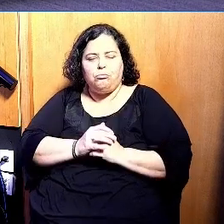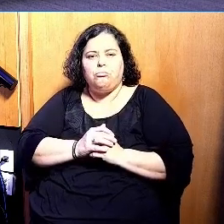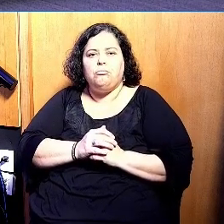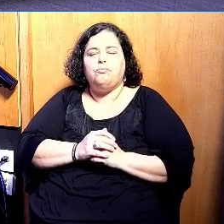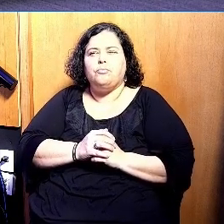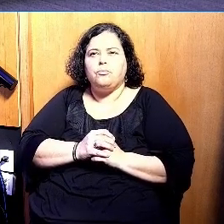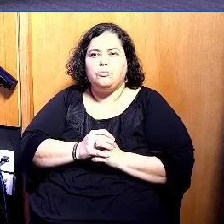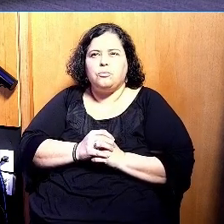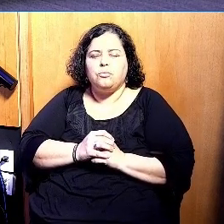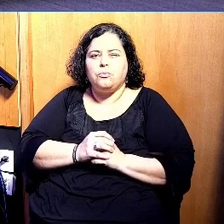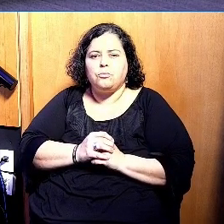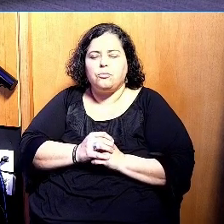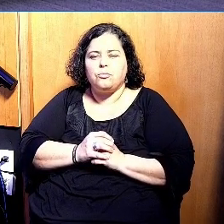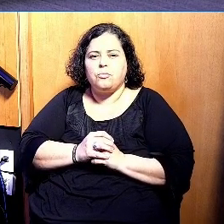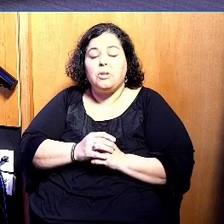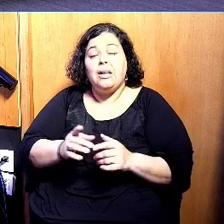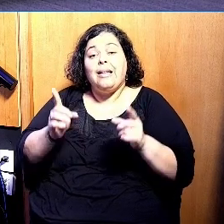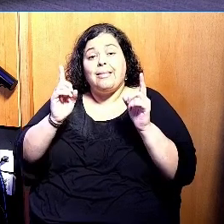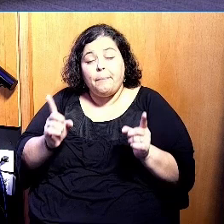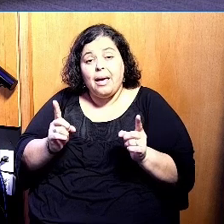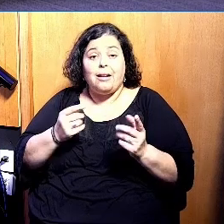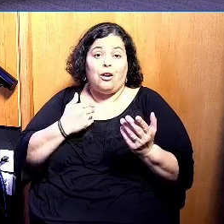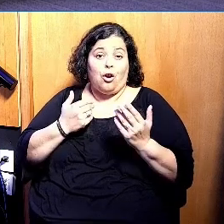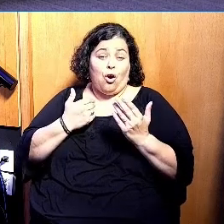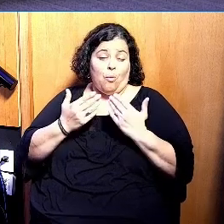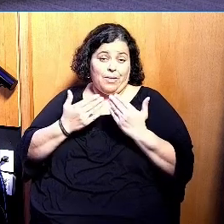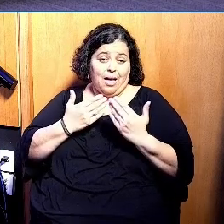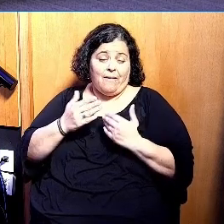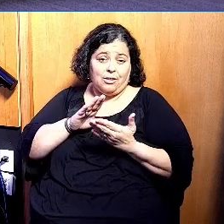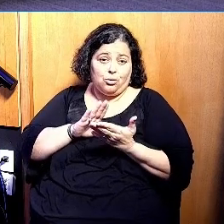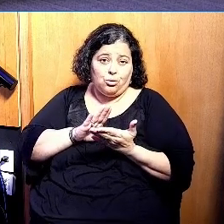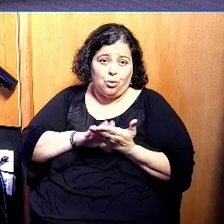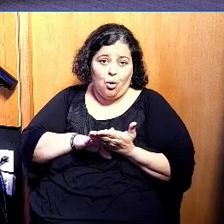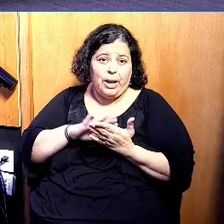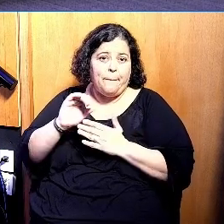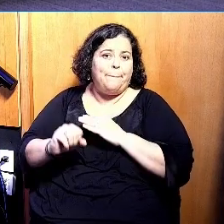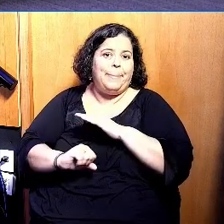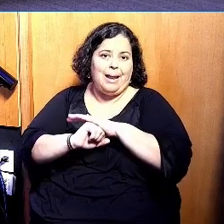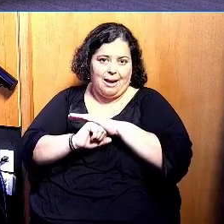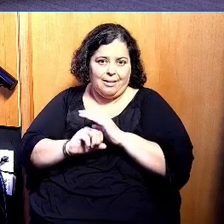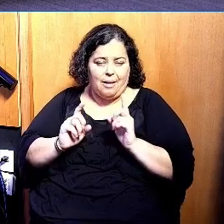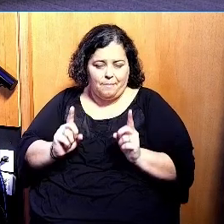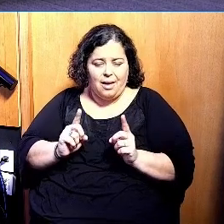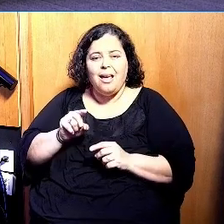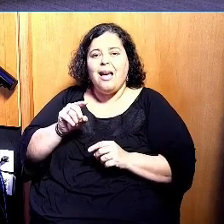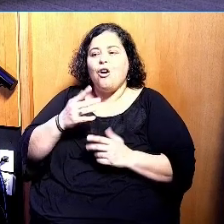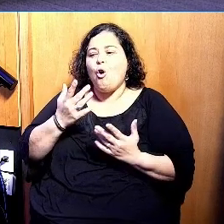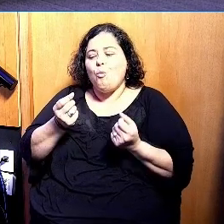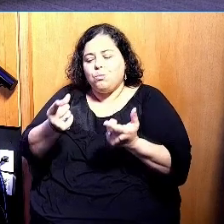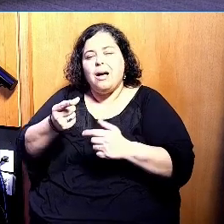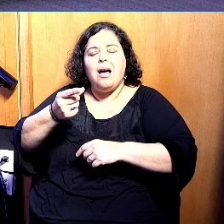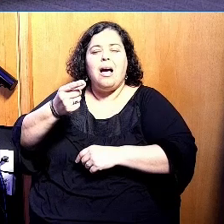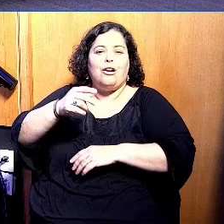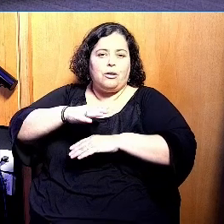educativo. En cuanto a lo que les comentaba como pilar 2, que es el gobernanza de datos y esto de establecer roles y